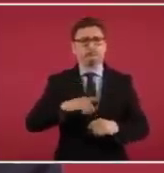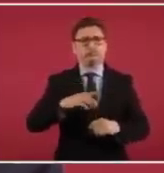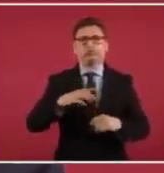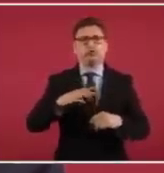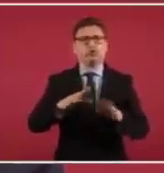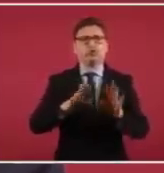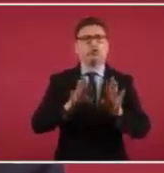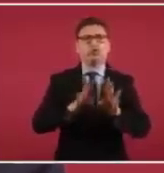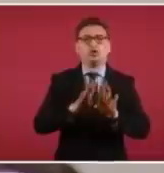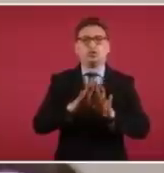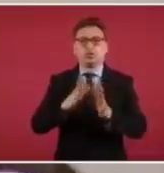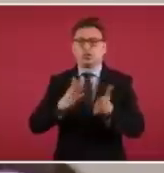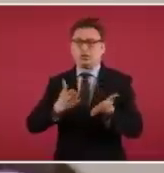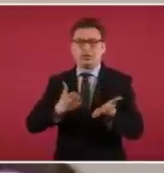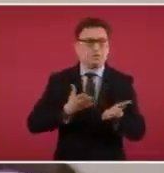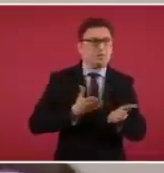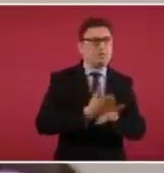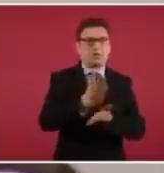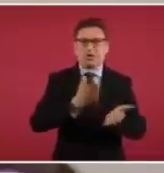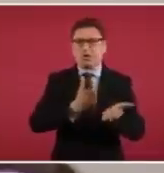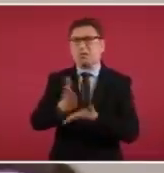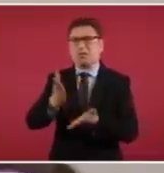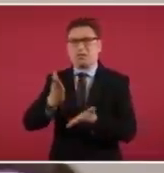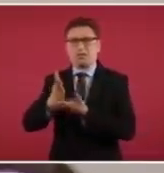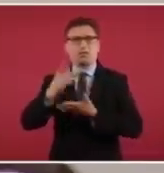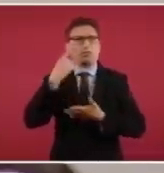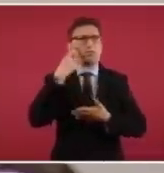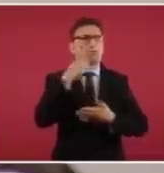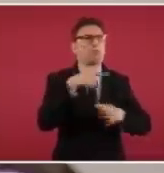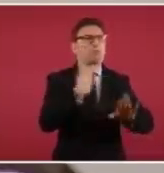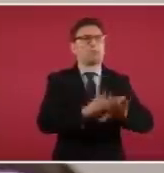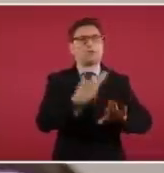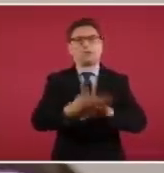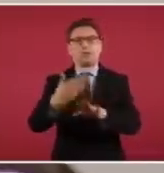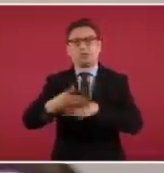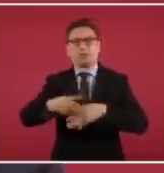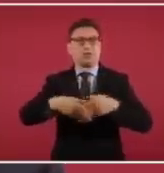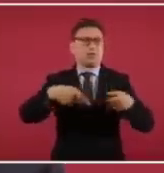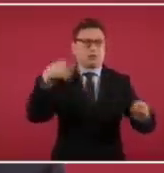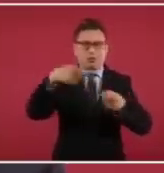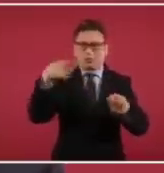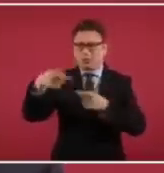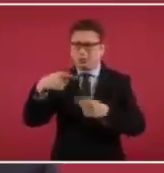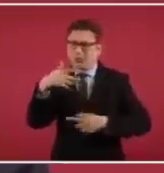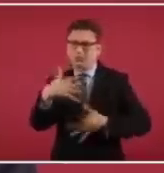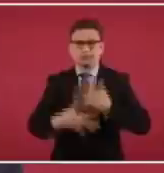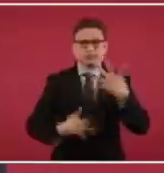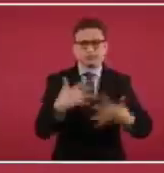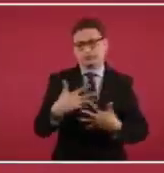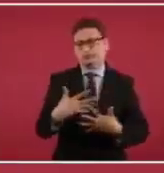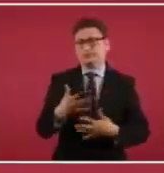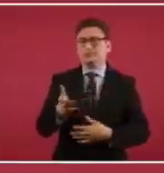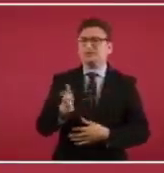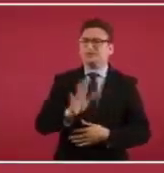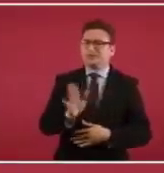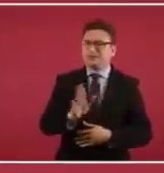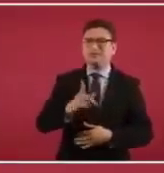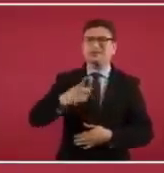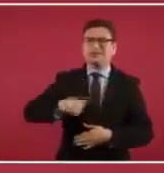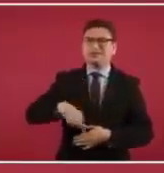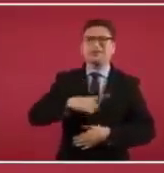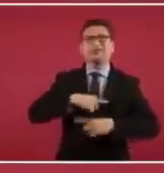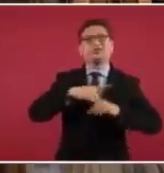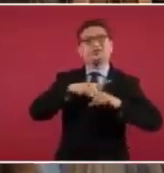solo con el uso de la fuerza, con la violencia. Nosotros estamos aplicando un